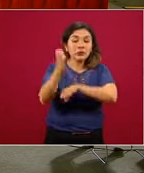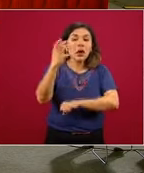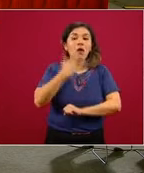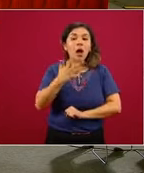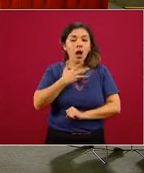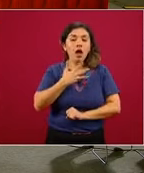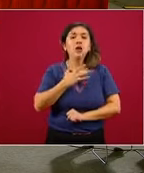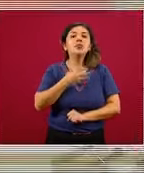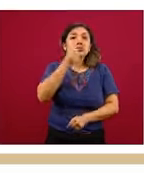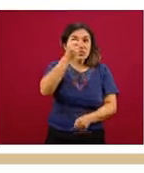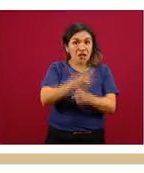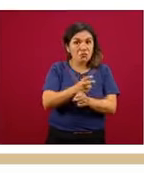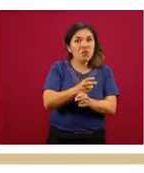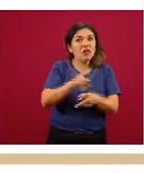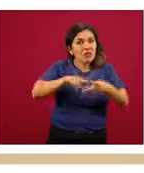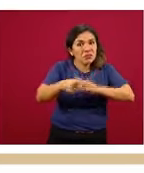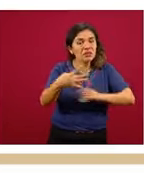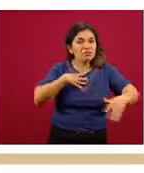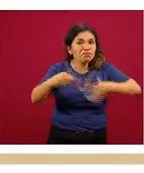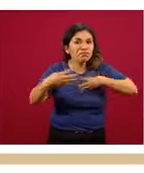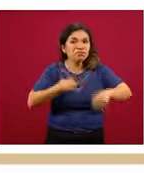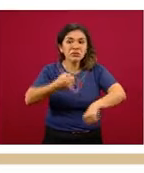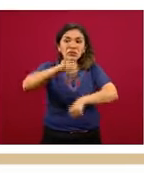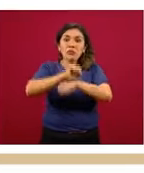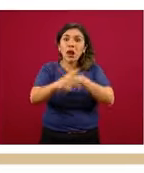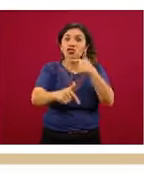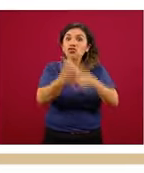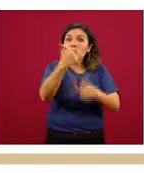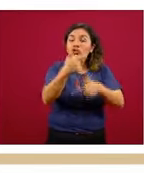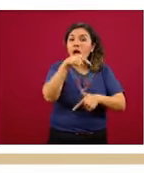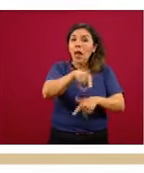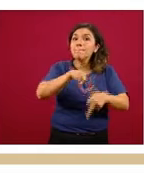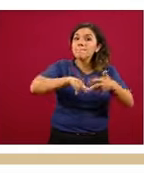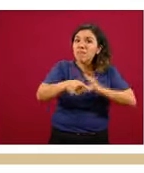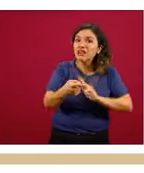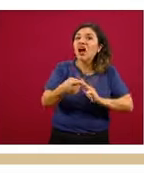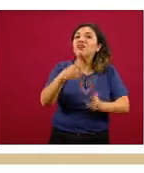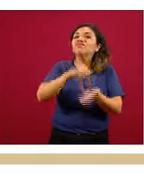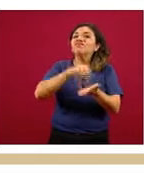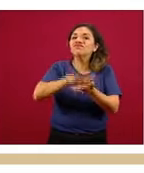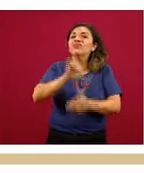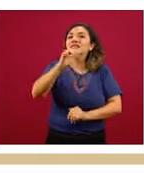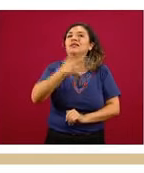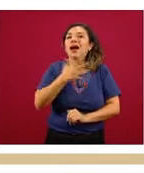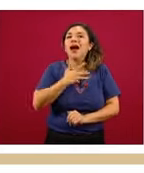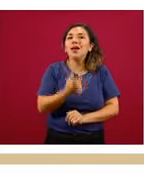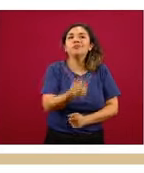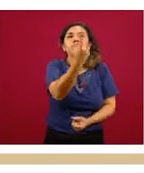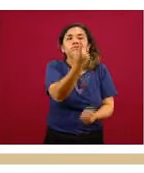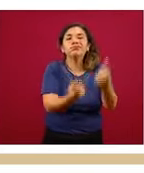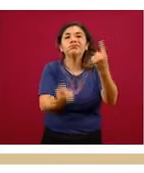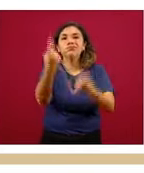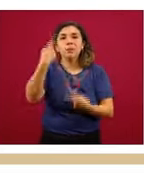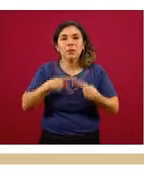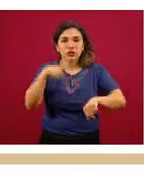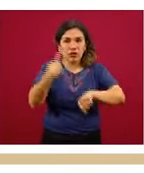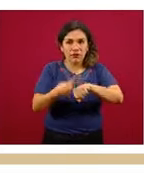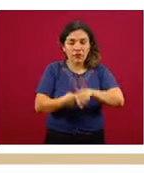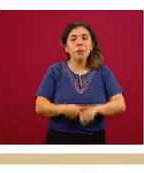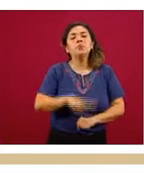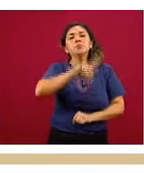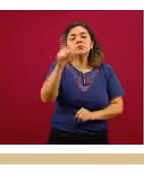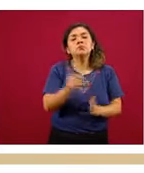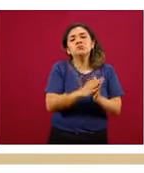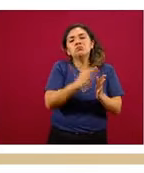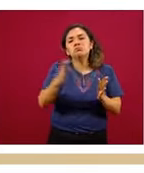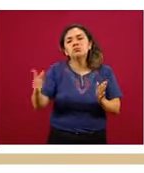una transmisión temprana, prácticamente desde la semana 12 ya había confirmado sus primeros casos. Sin embargo,